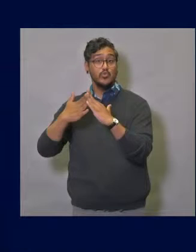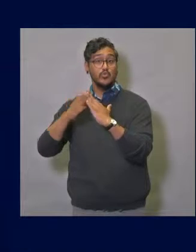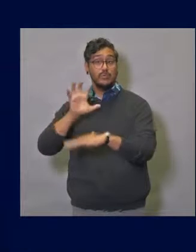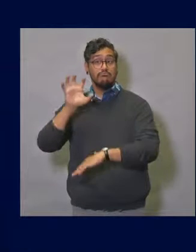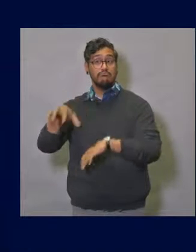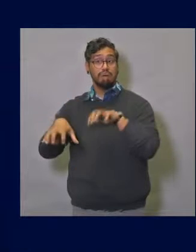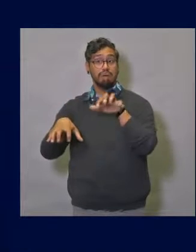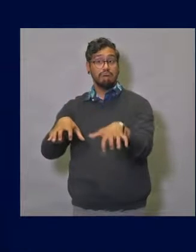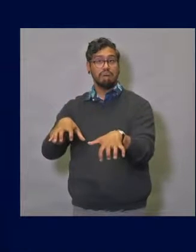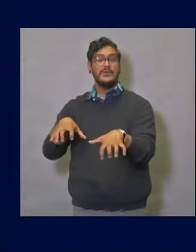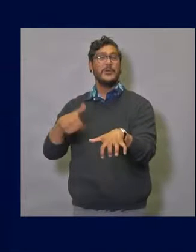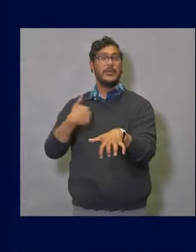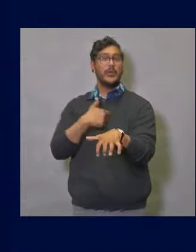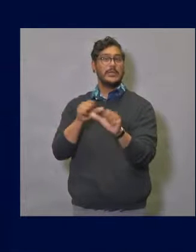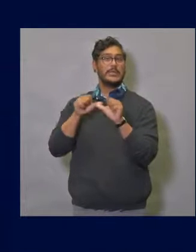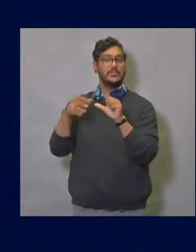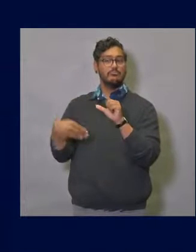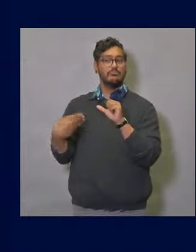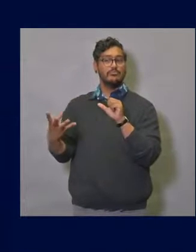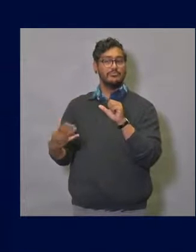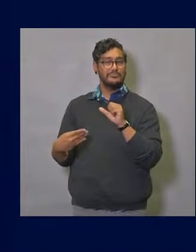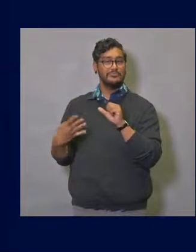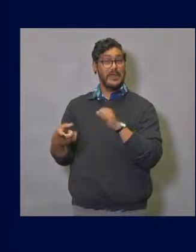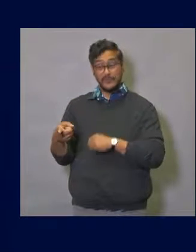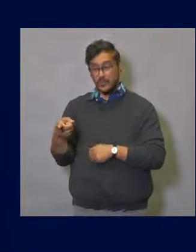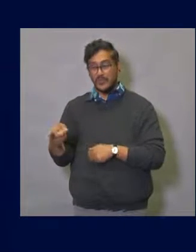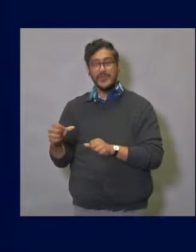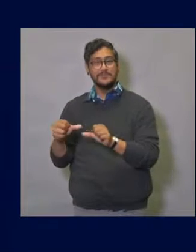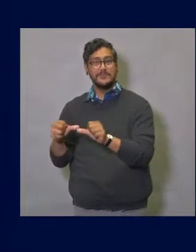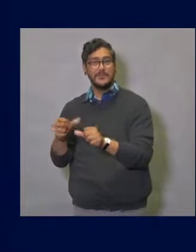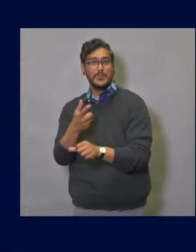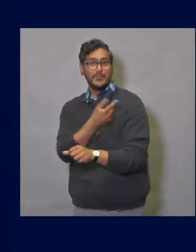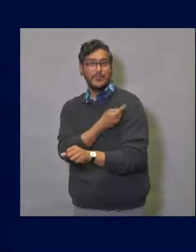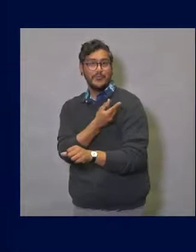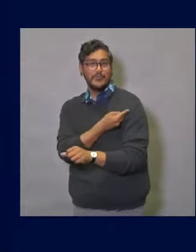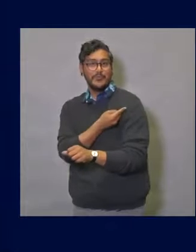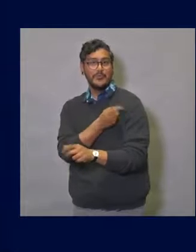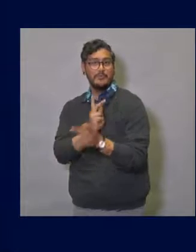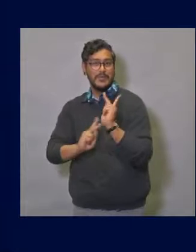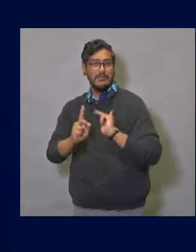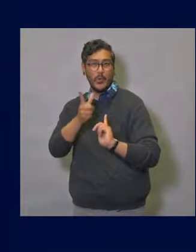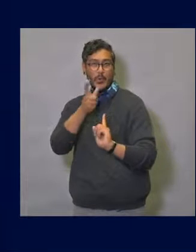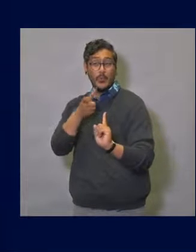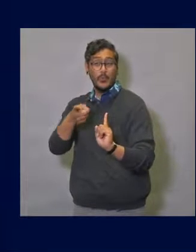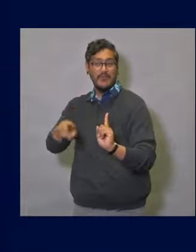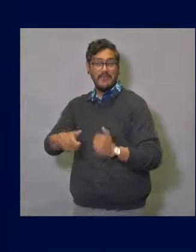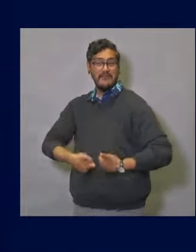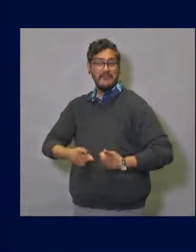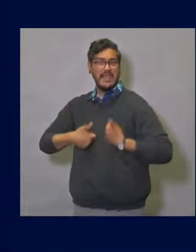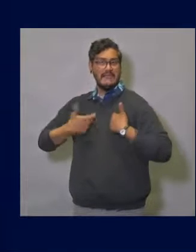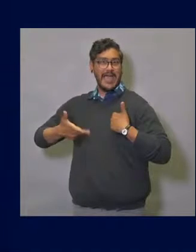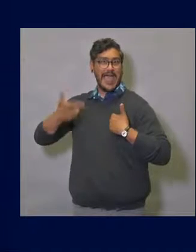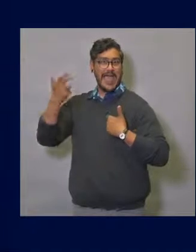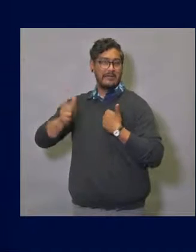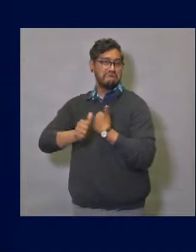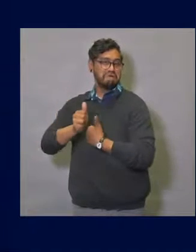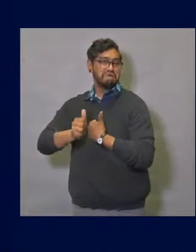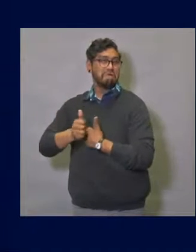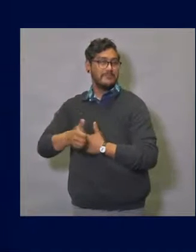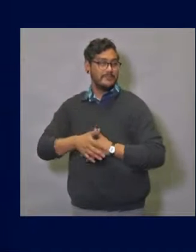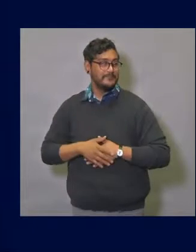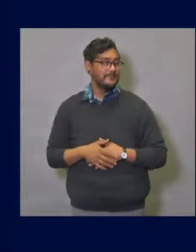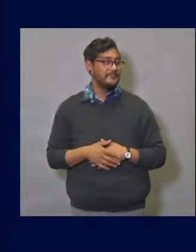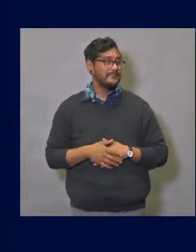más afectadas para que los proveedores puedan vacunar a más personas de mayor riesgo. Desafortunadamente,